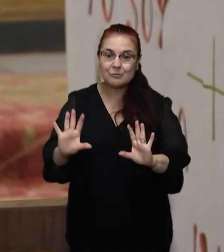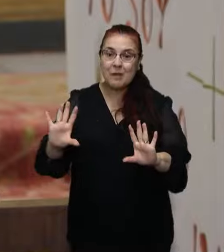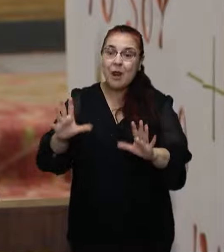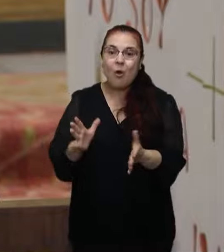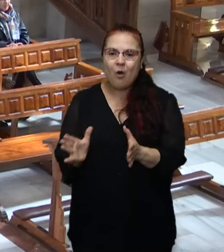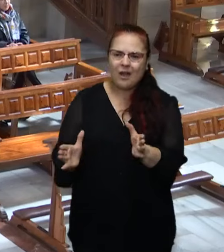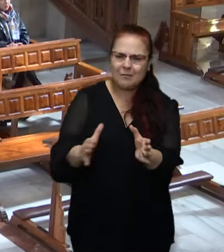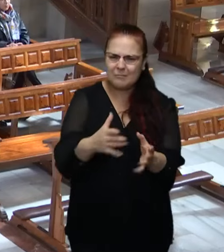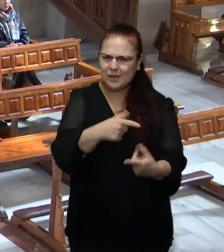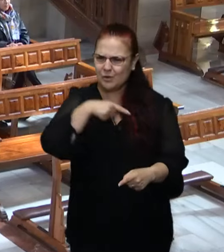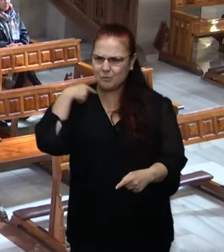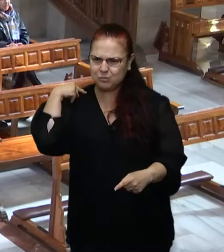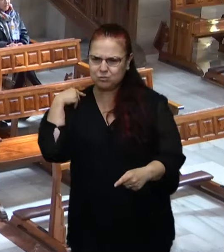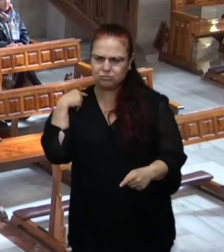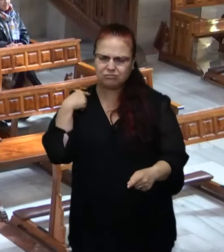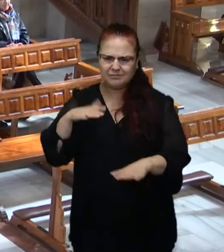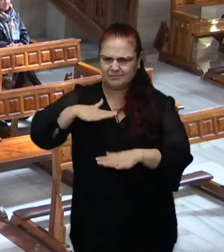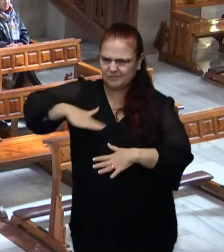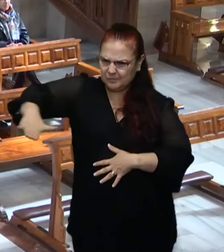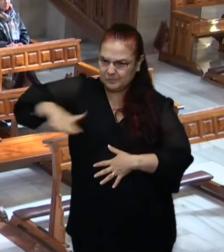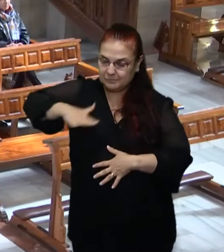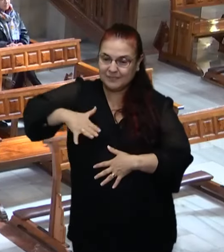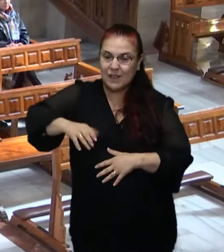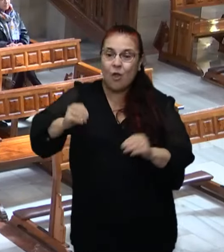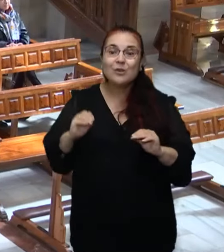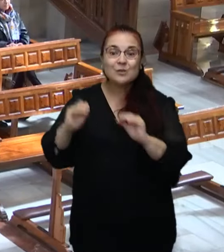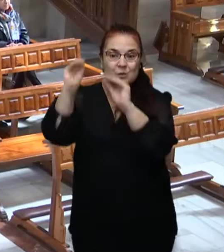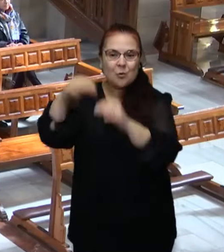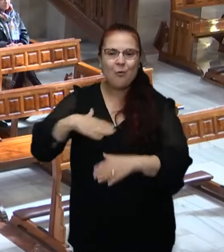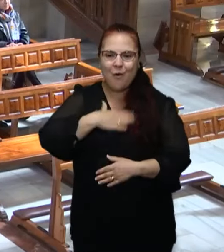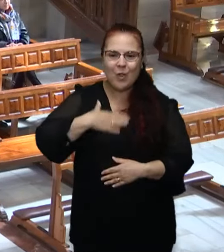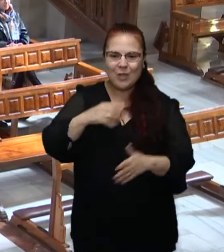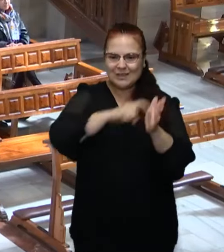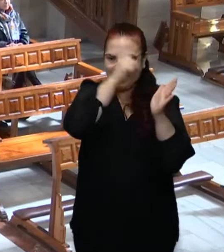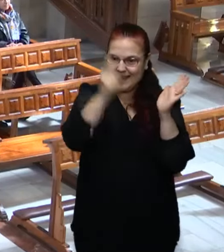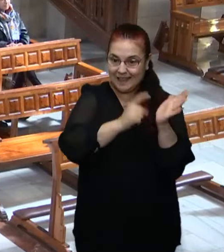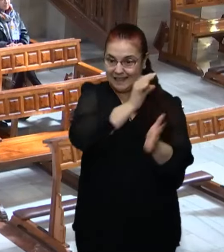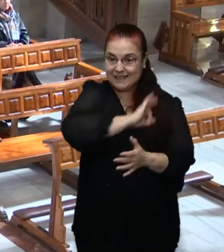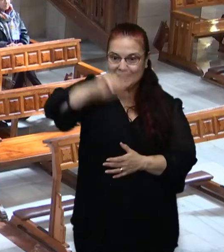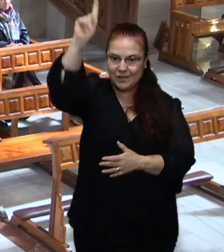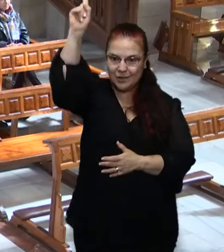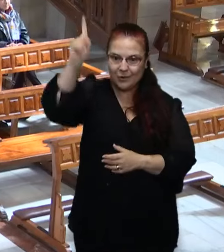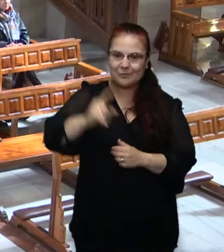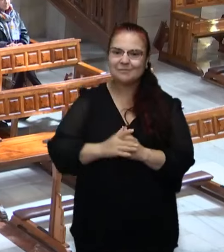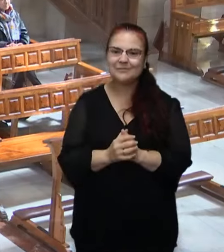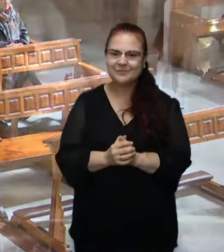mal. Su gozo es la ley del Señor.